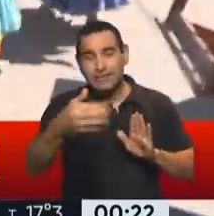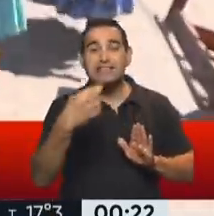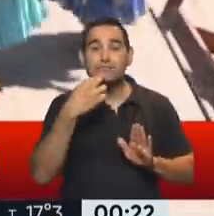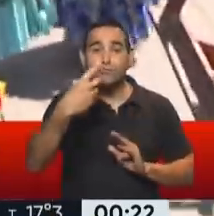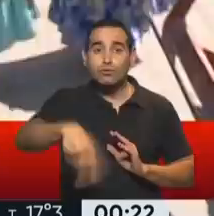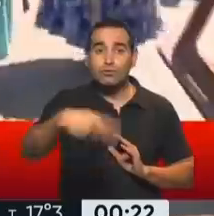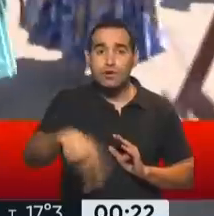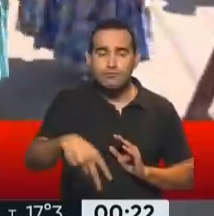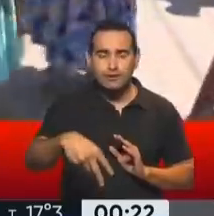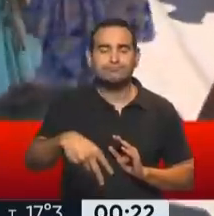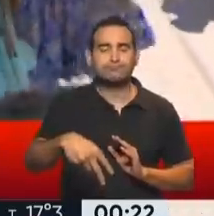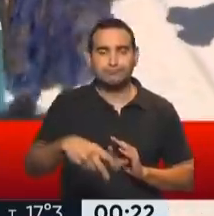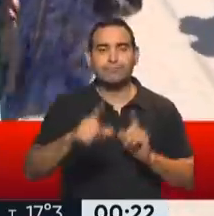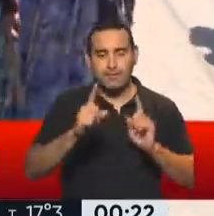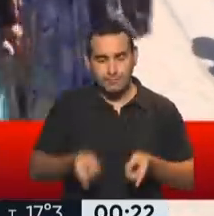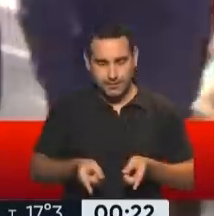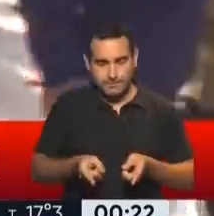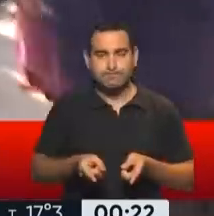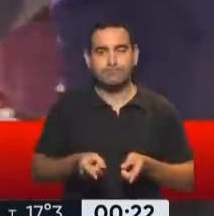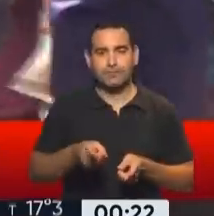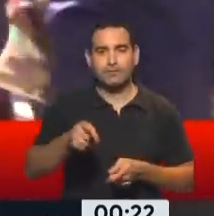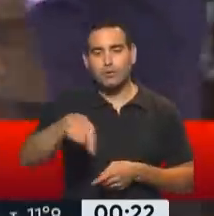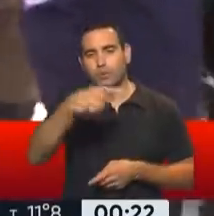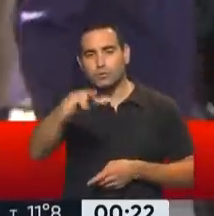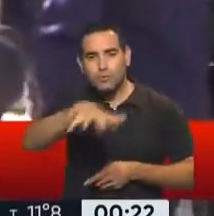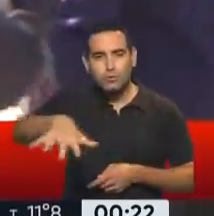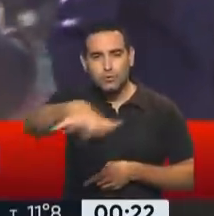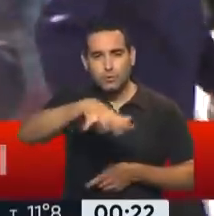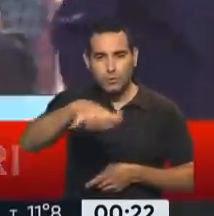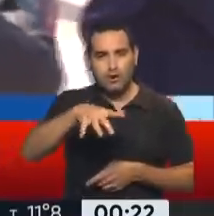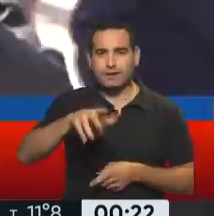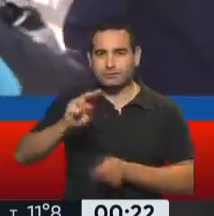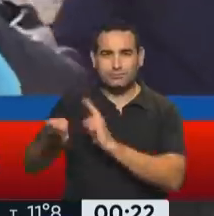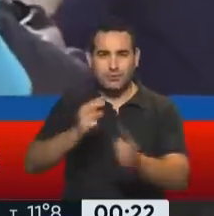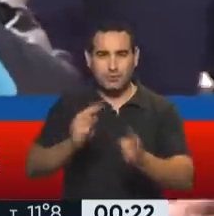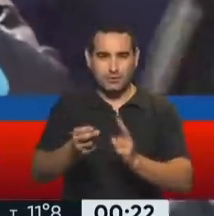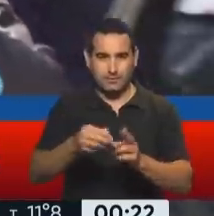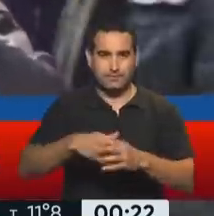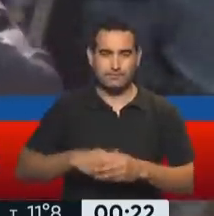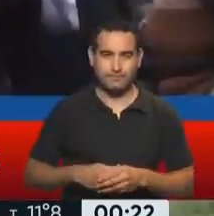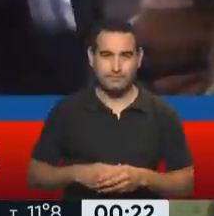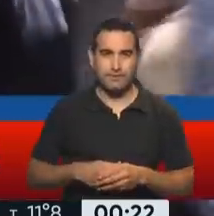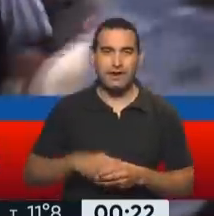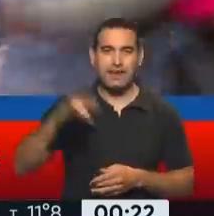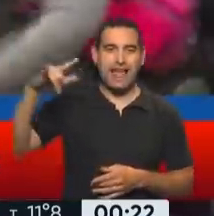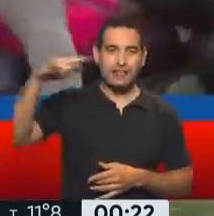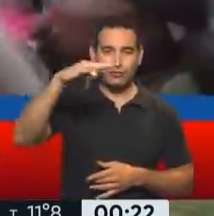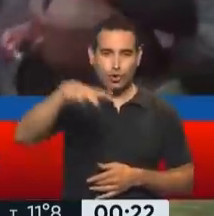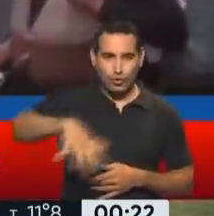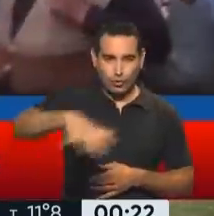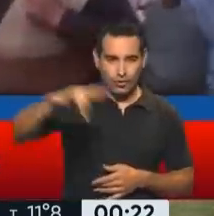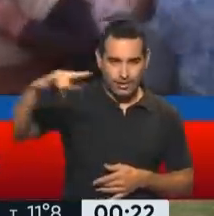de noviembre, tuvimos también la masacre de Sencata, esto fue en La Paz, en El Alto, donde